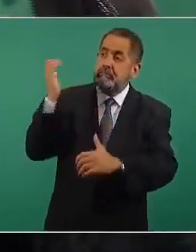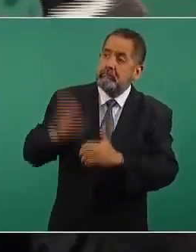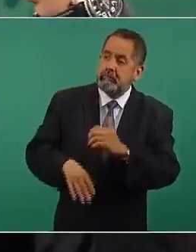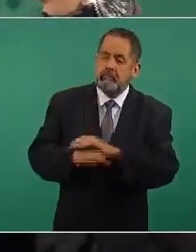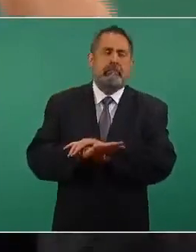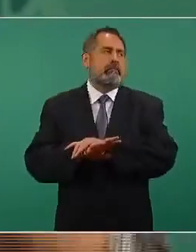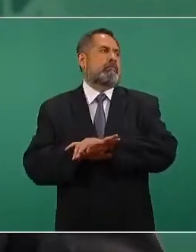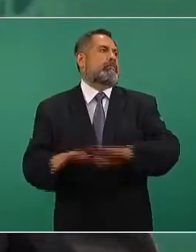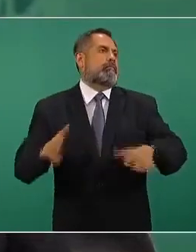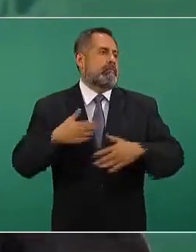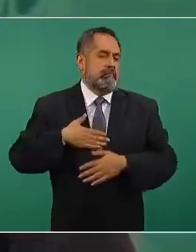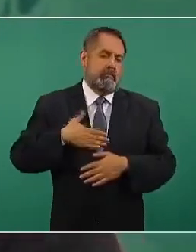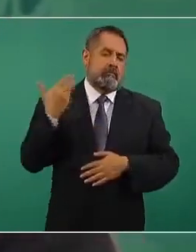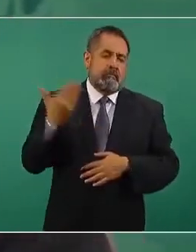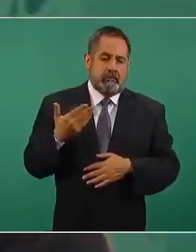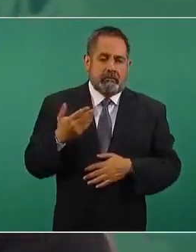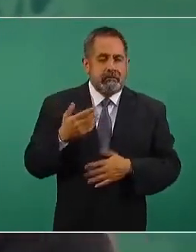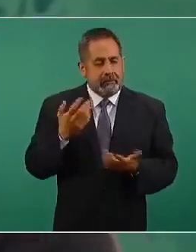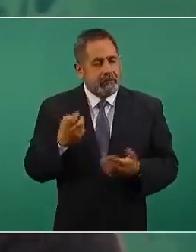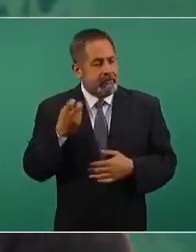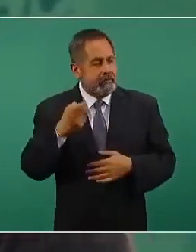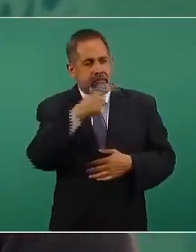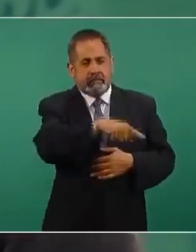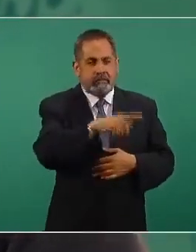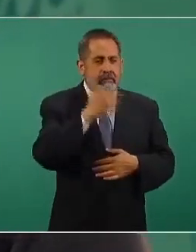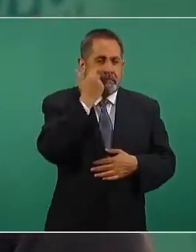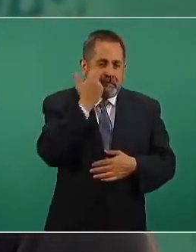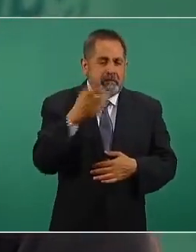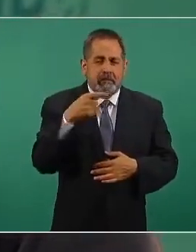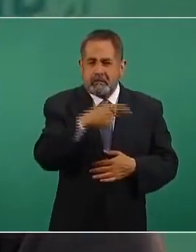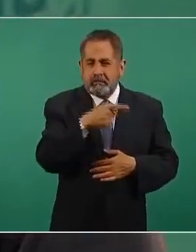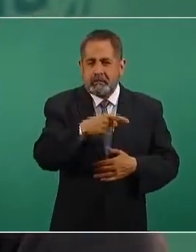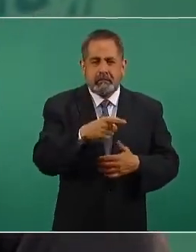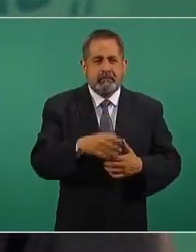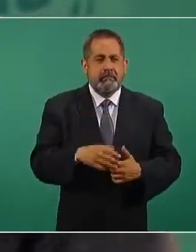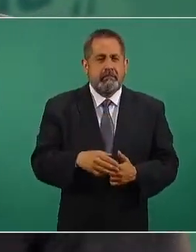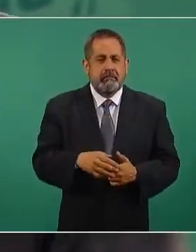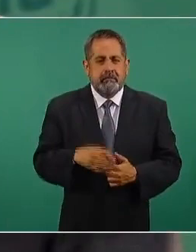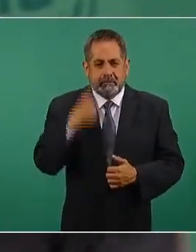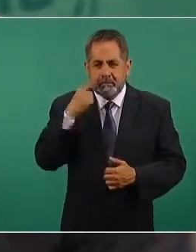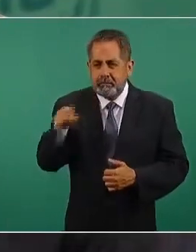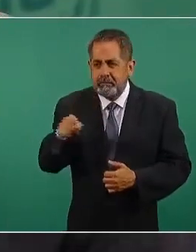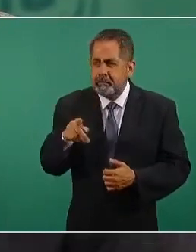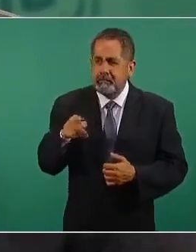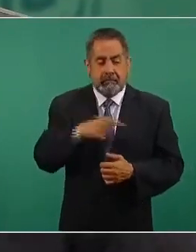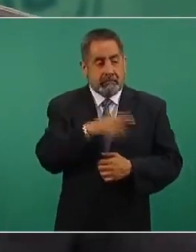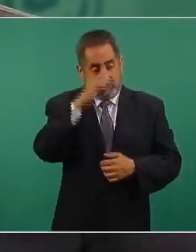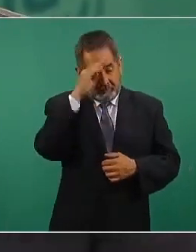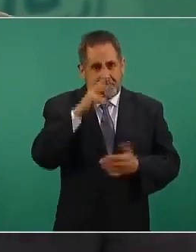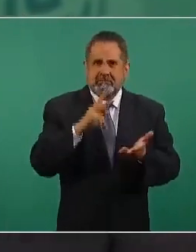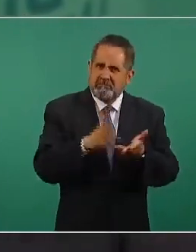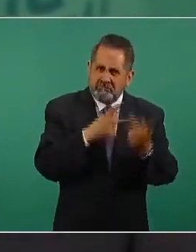están apostando ya a que van a regresar